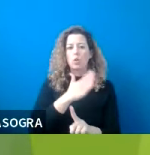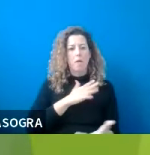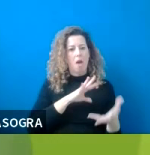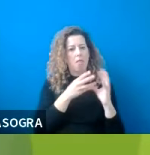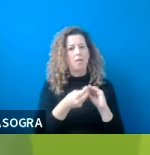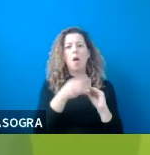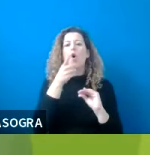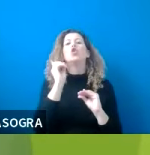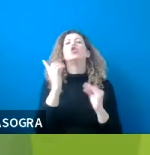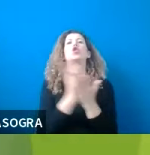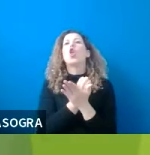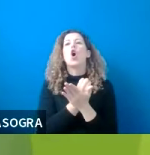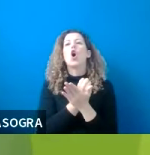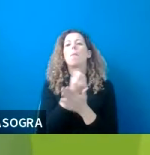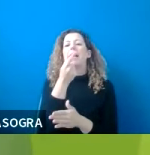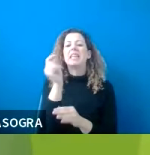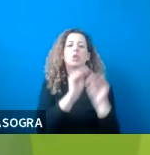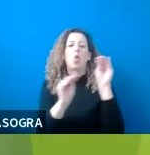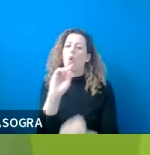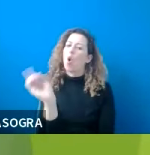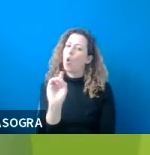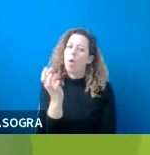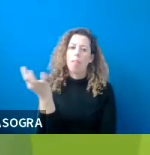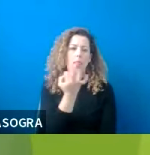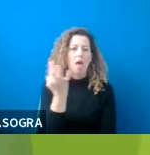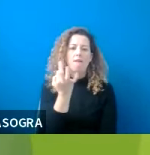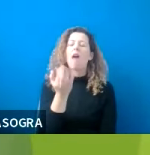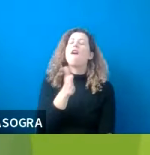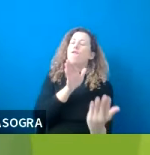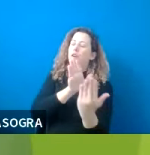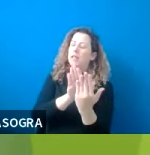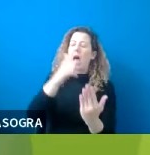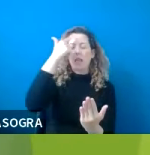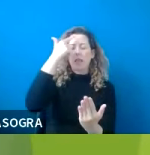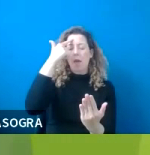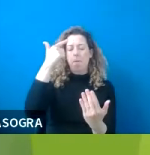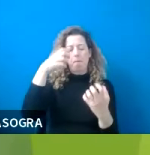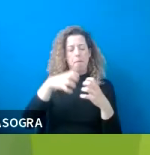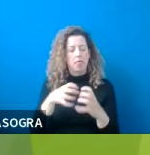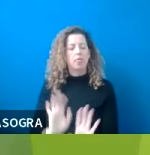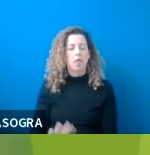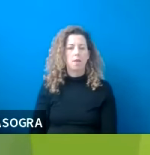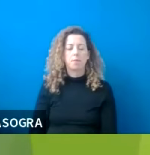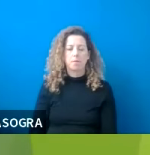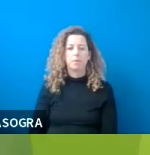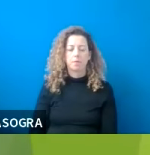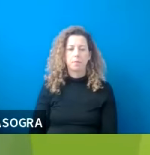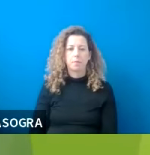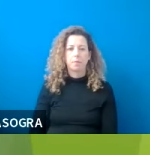no se soluciona con pastillas. Hay que coger el toro por los cuernos y enfrentarse a los fantasmas de tu mente.